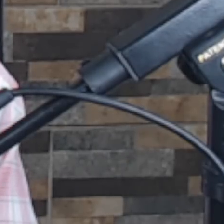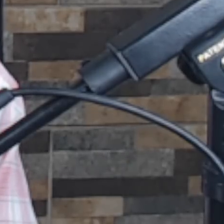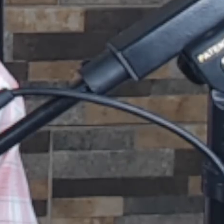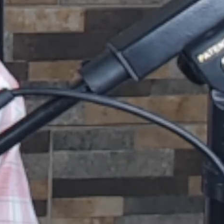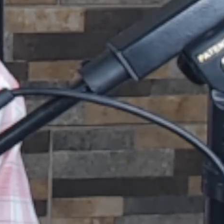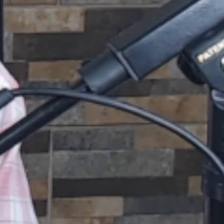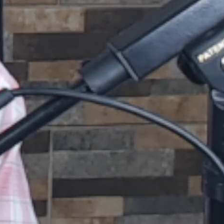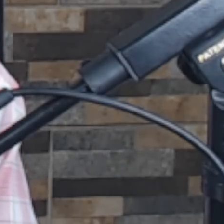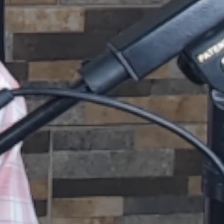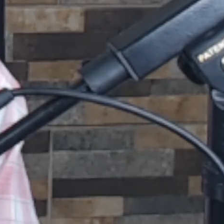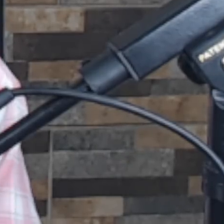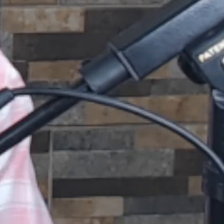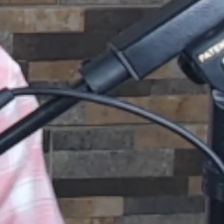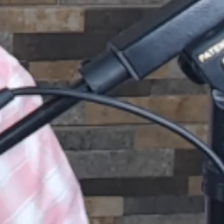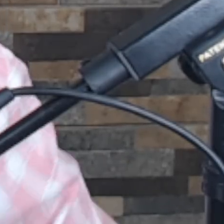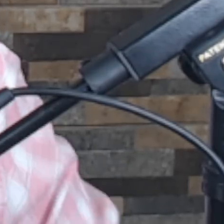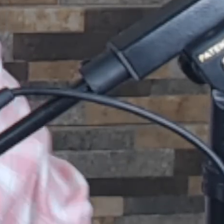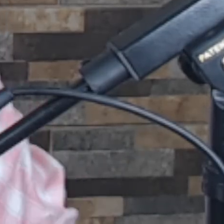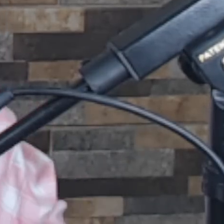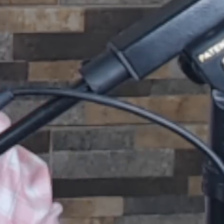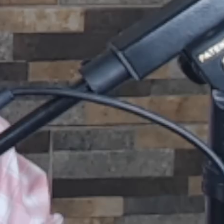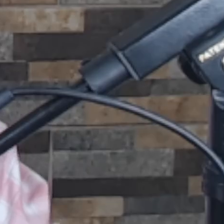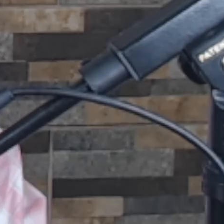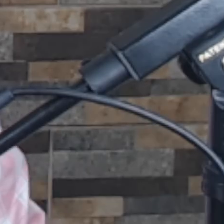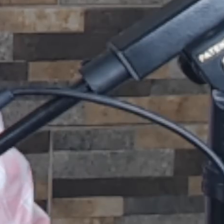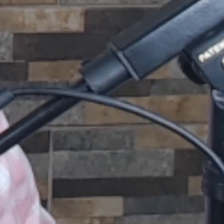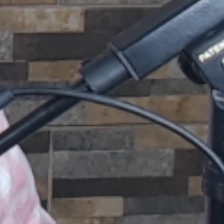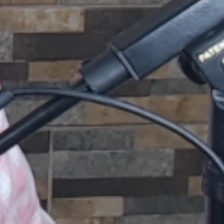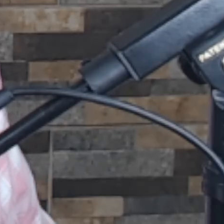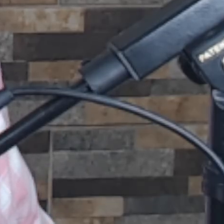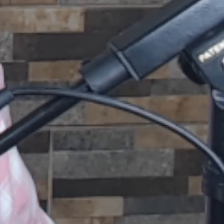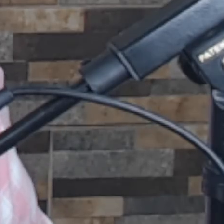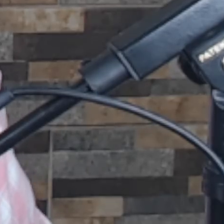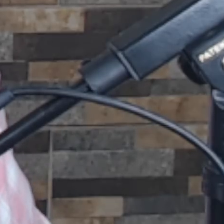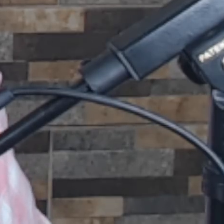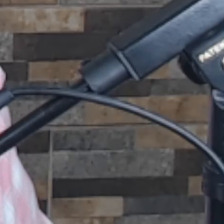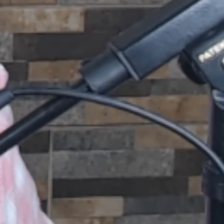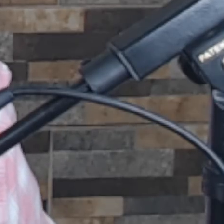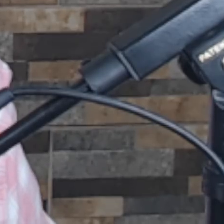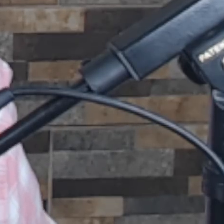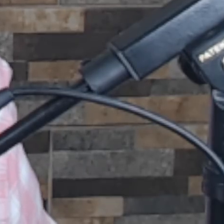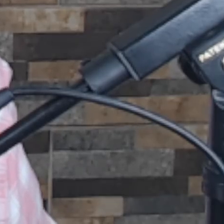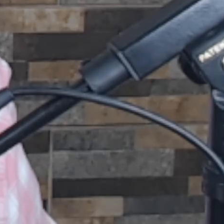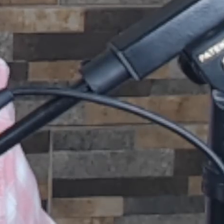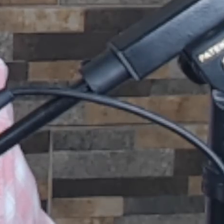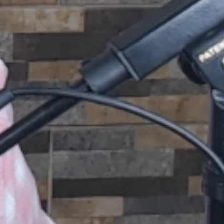puede detener. Y ningún triunfo es para siempre, es cierto. Para eso se requiere